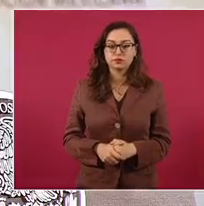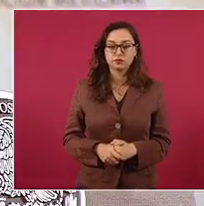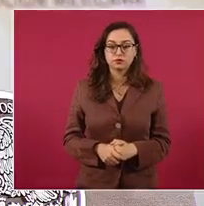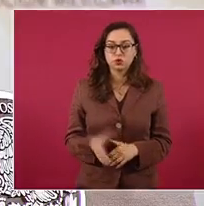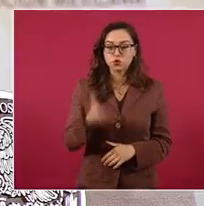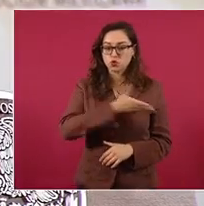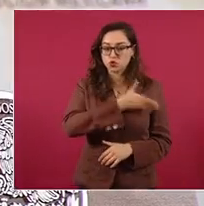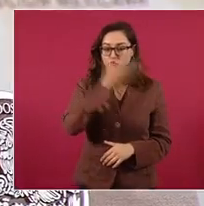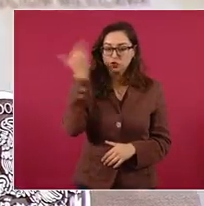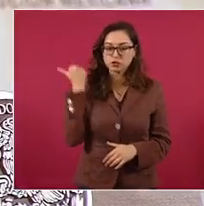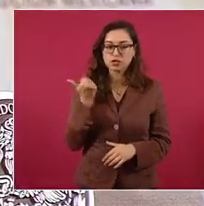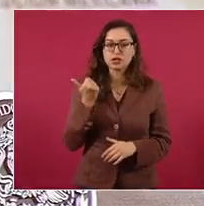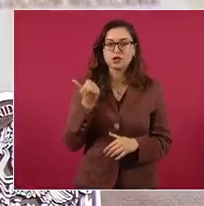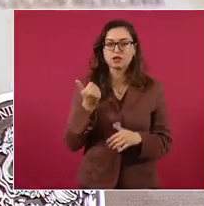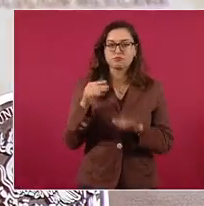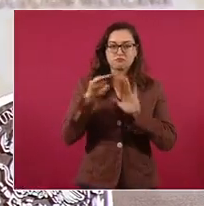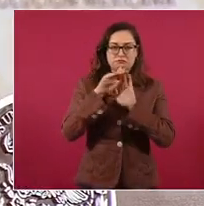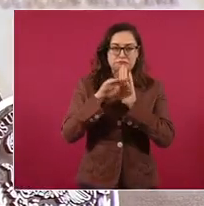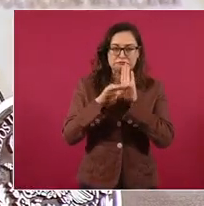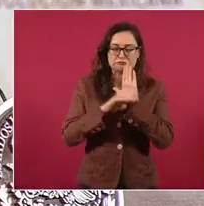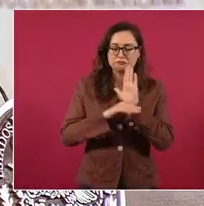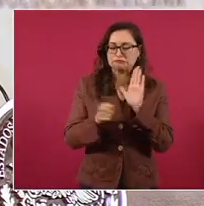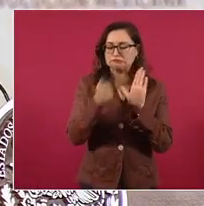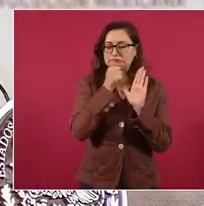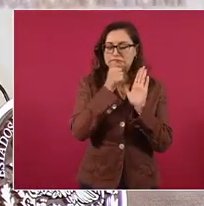Nos vamos a reunir.